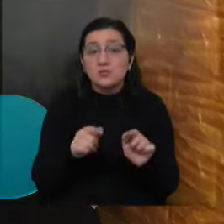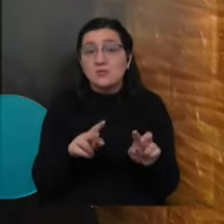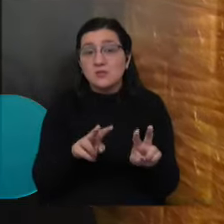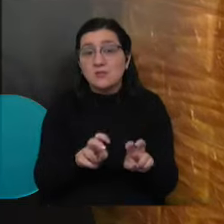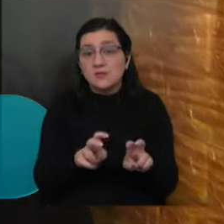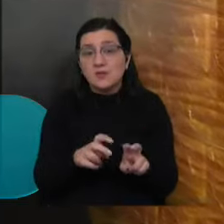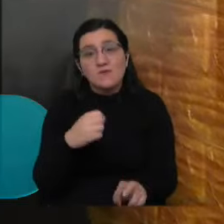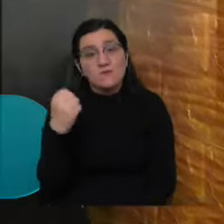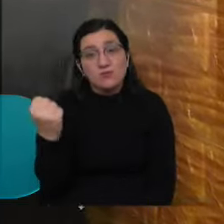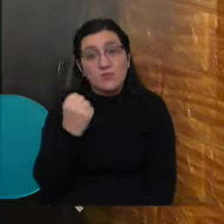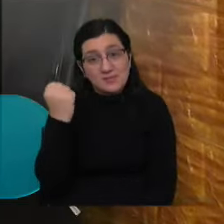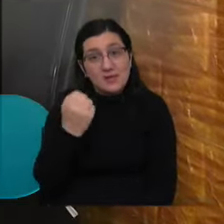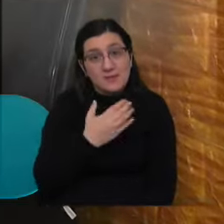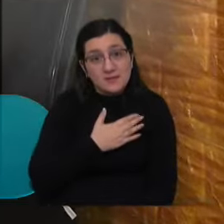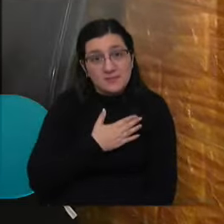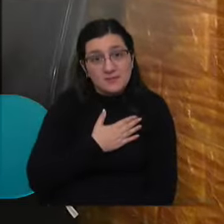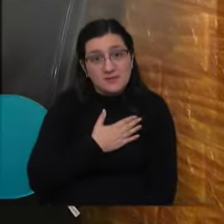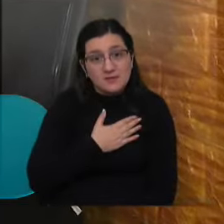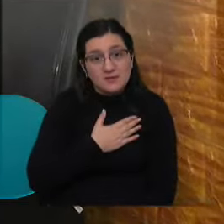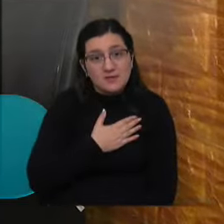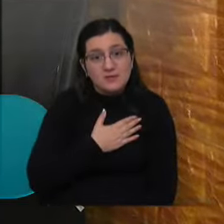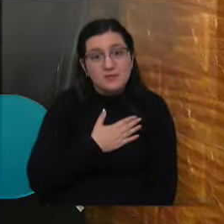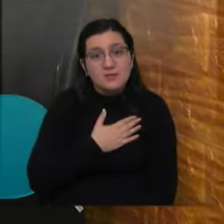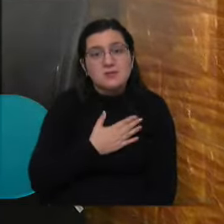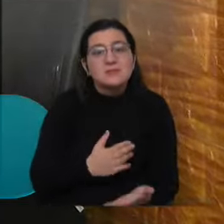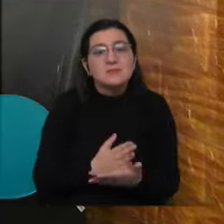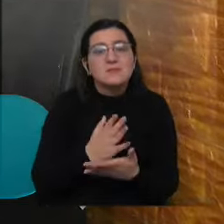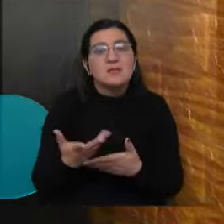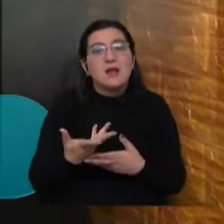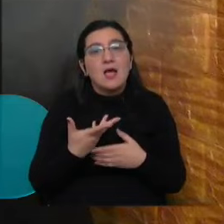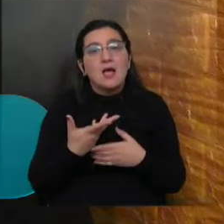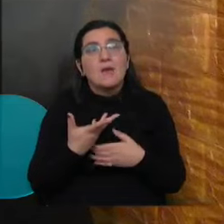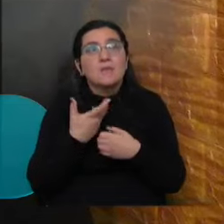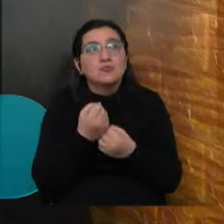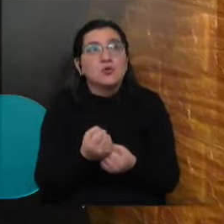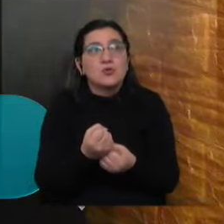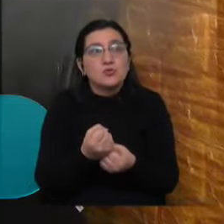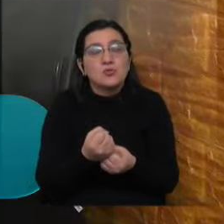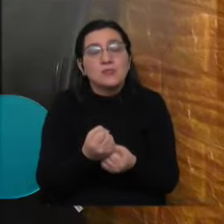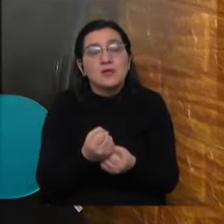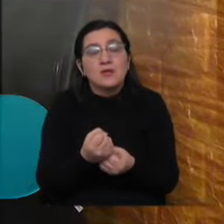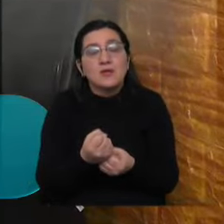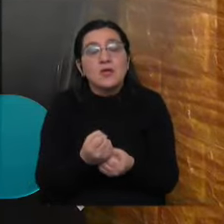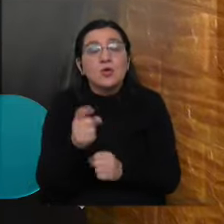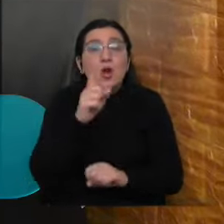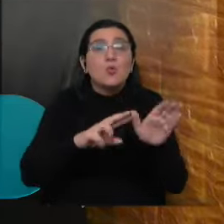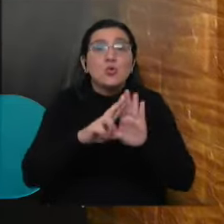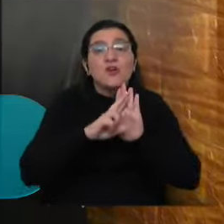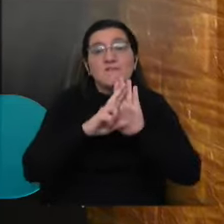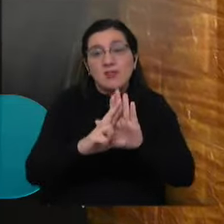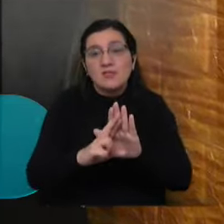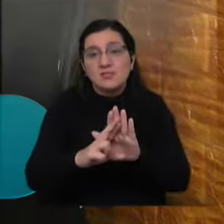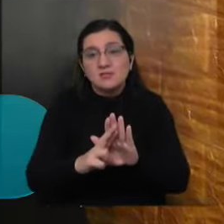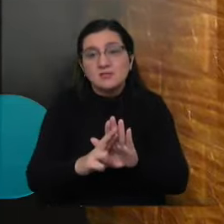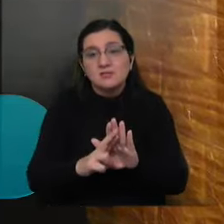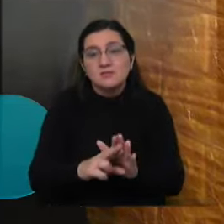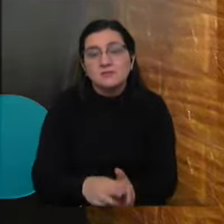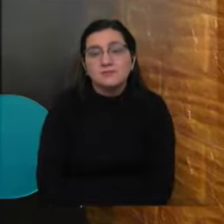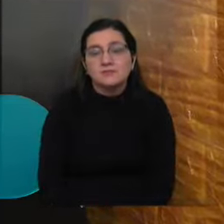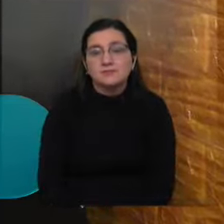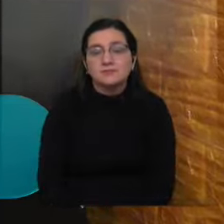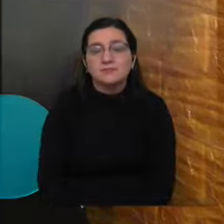es fundamental para mí este estar todo el tiempo respaldando me en algunos capitanes que tengo este en en en la zona